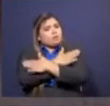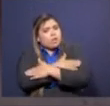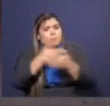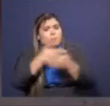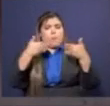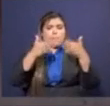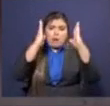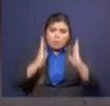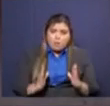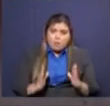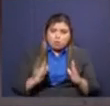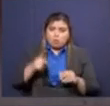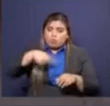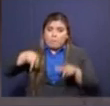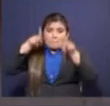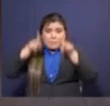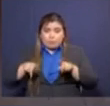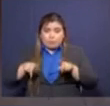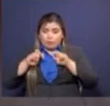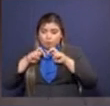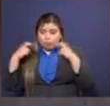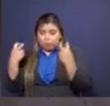a los miembros de esta mesa tripartita,